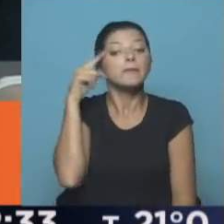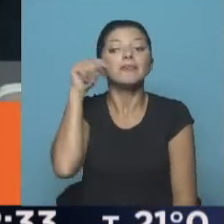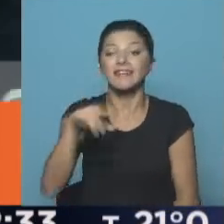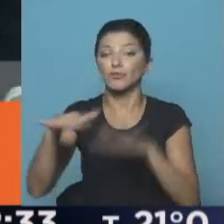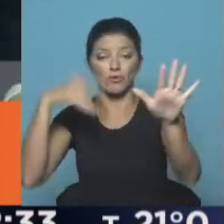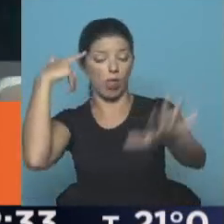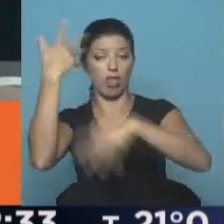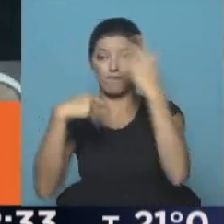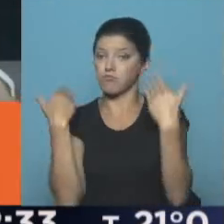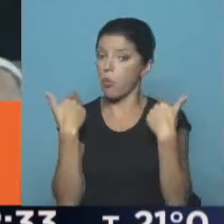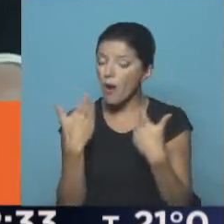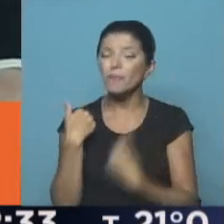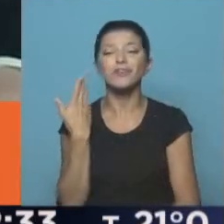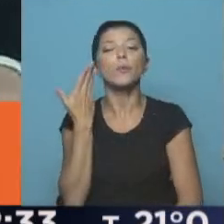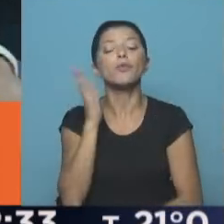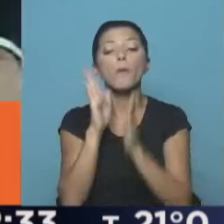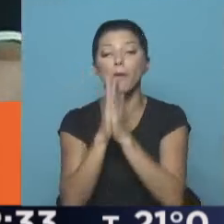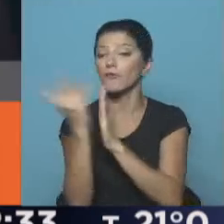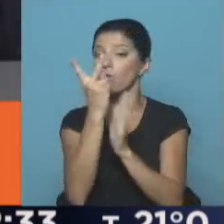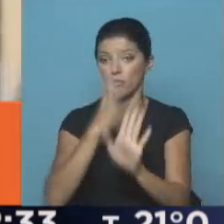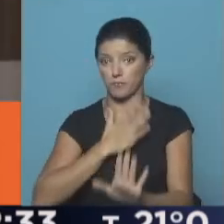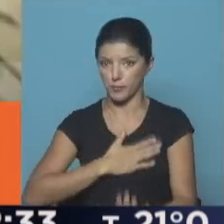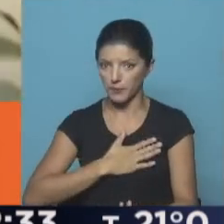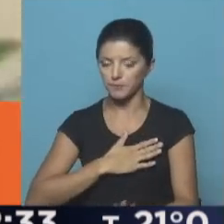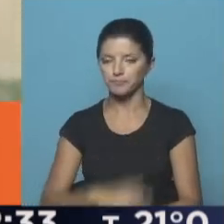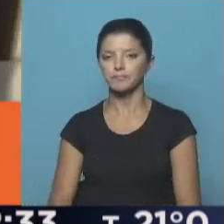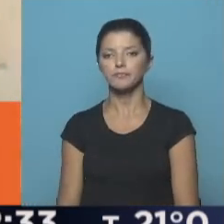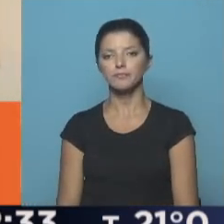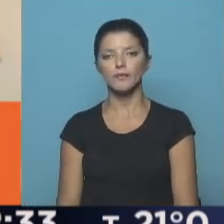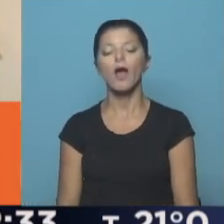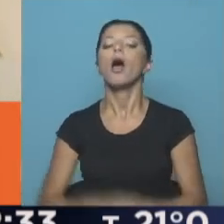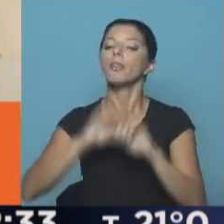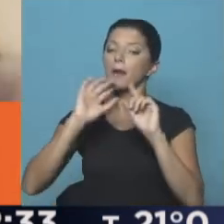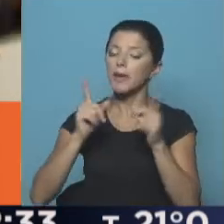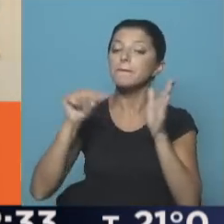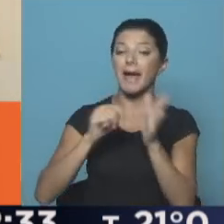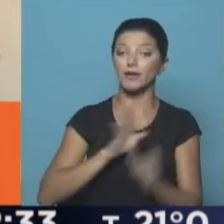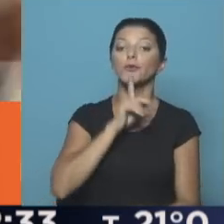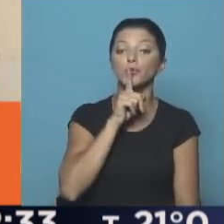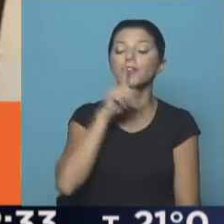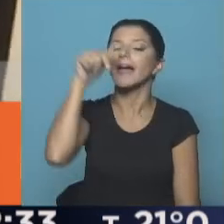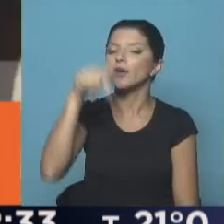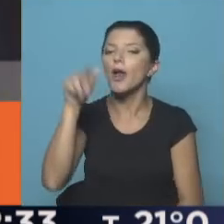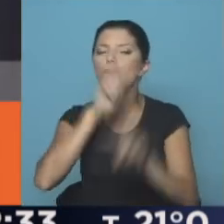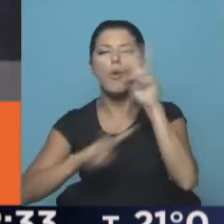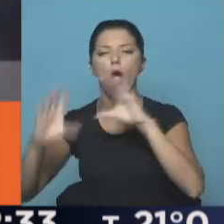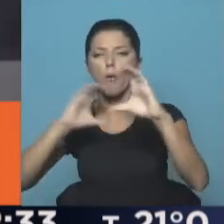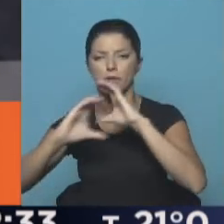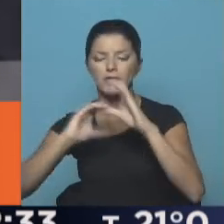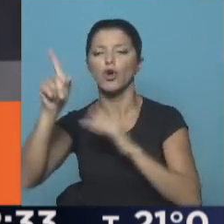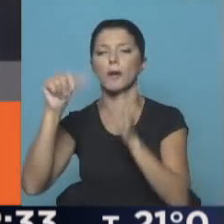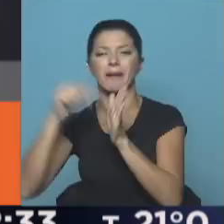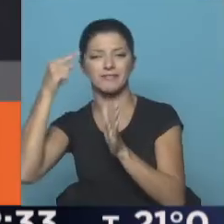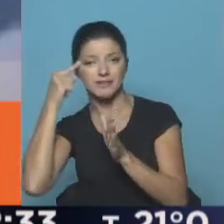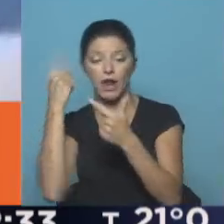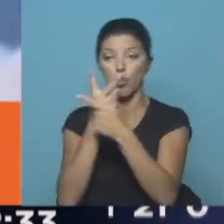control, por lo que urgió a la mesura entre las partes. Otro tanto hizo Rusia, que mantiene una línea de comunicación con los chinos para monitorear